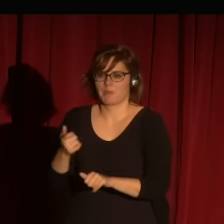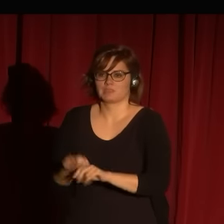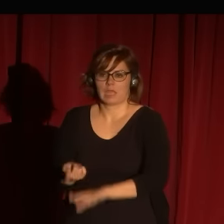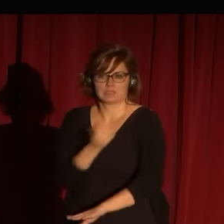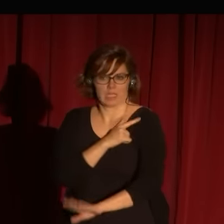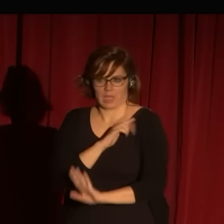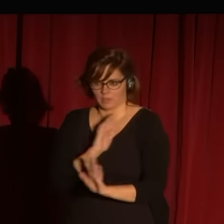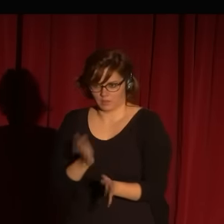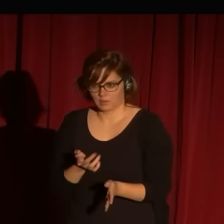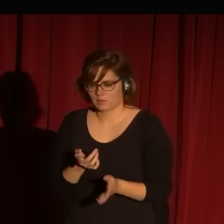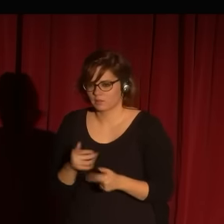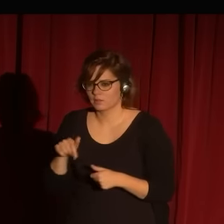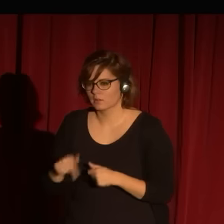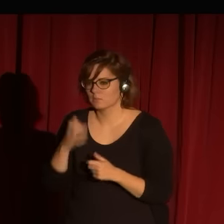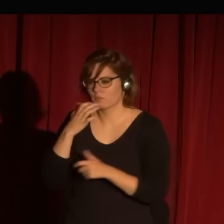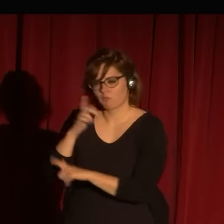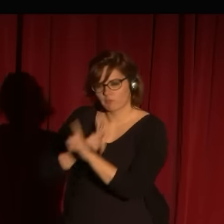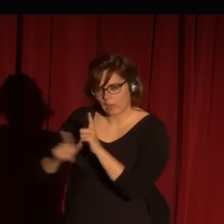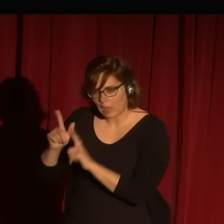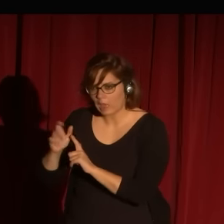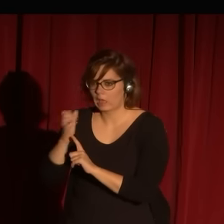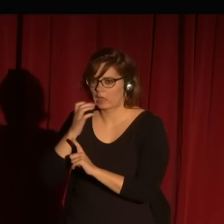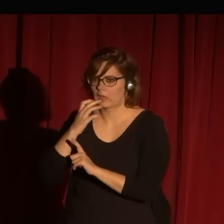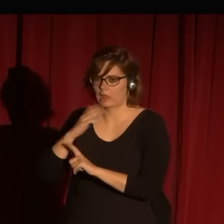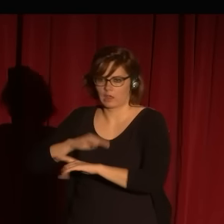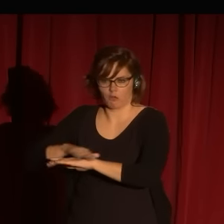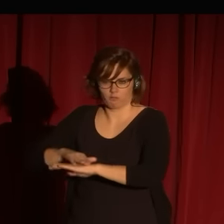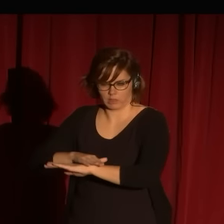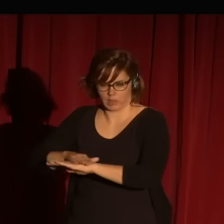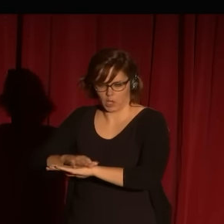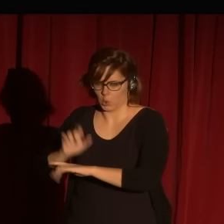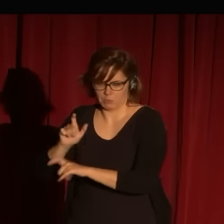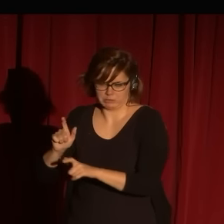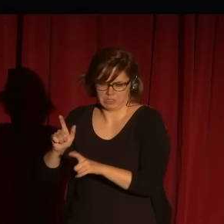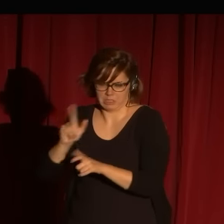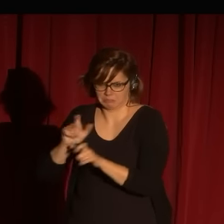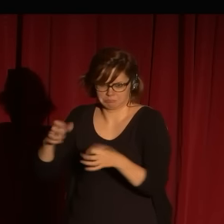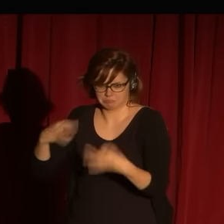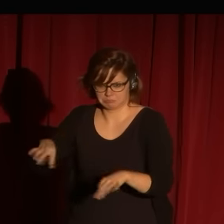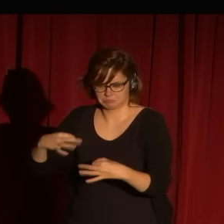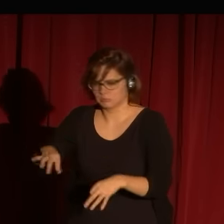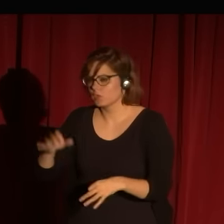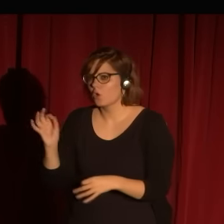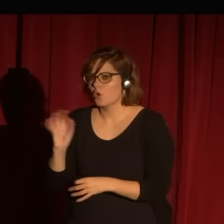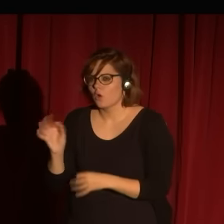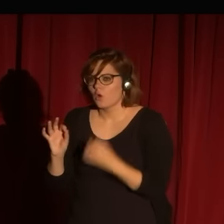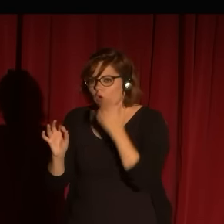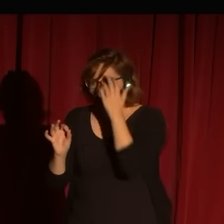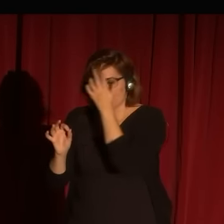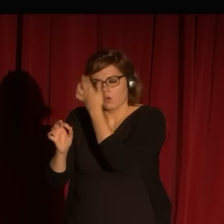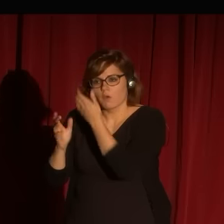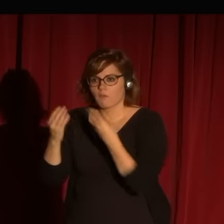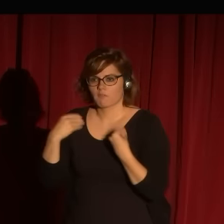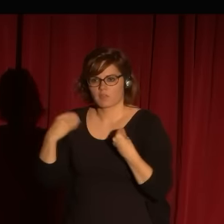descripción de de un viaje de un mandatario por ejemplo de un viaje de una persona cualquiera en realidad o descripciones de de de la